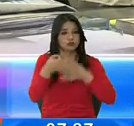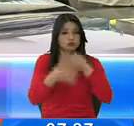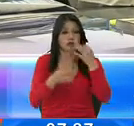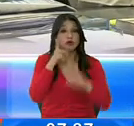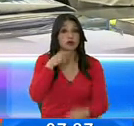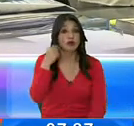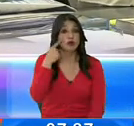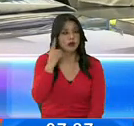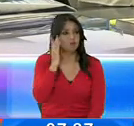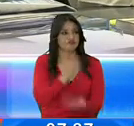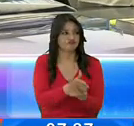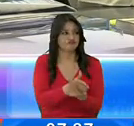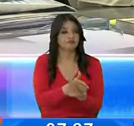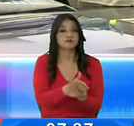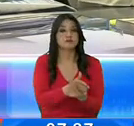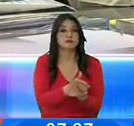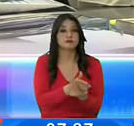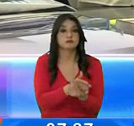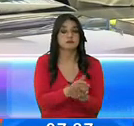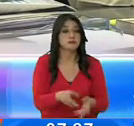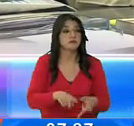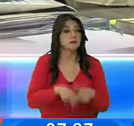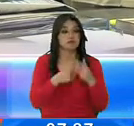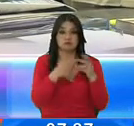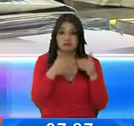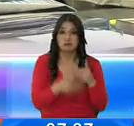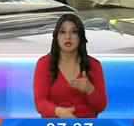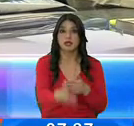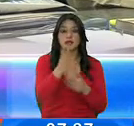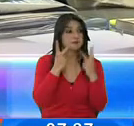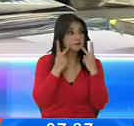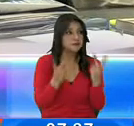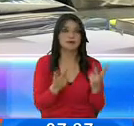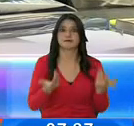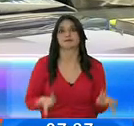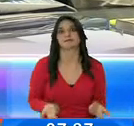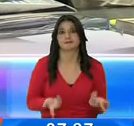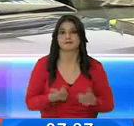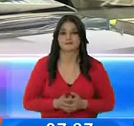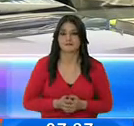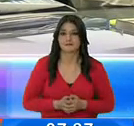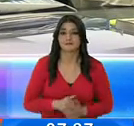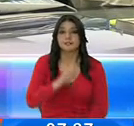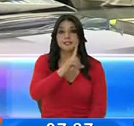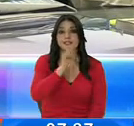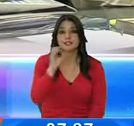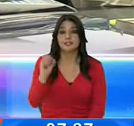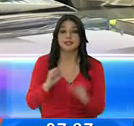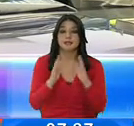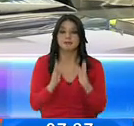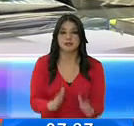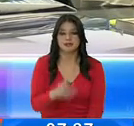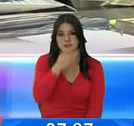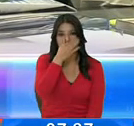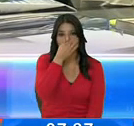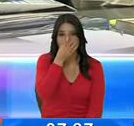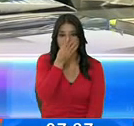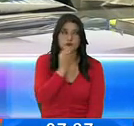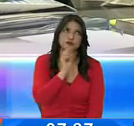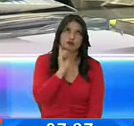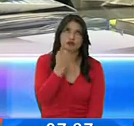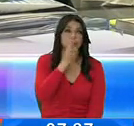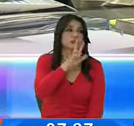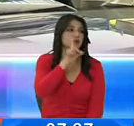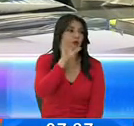resucitó a través de un veto lo puso en vigencia y mire lo que se dio el tener 100 legisladores cuando no tenían que es el 81 por